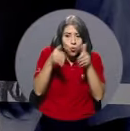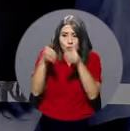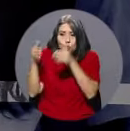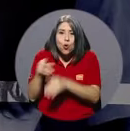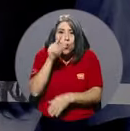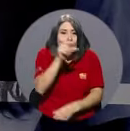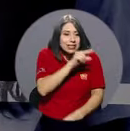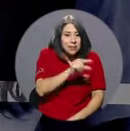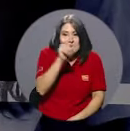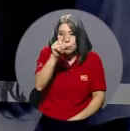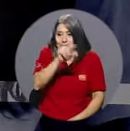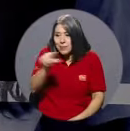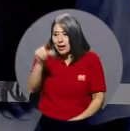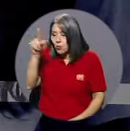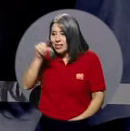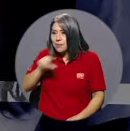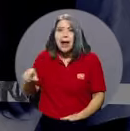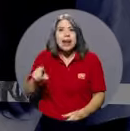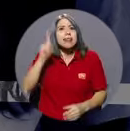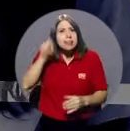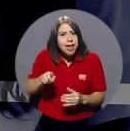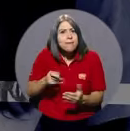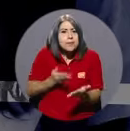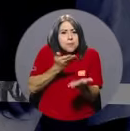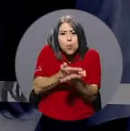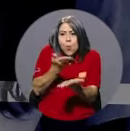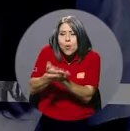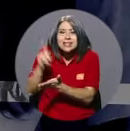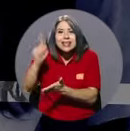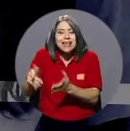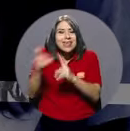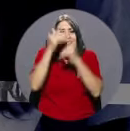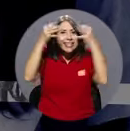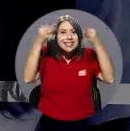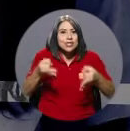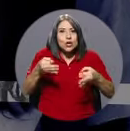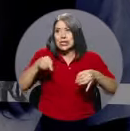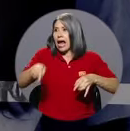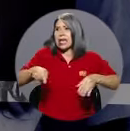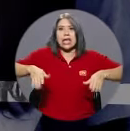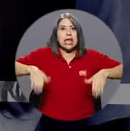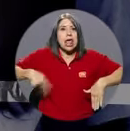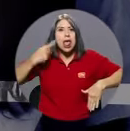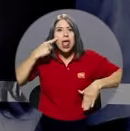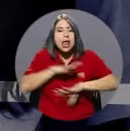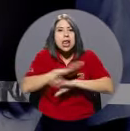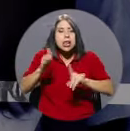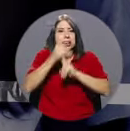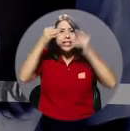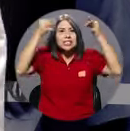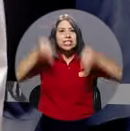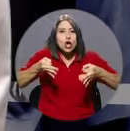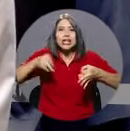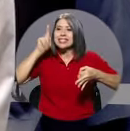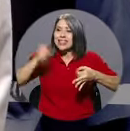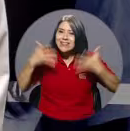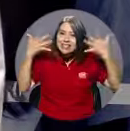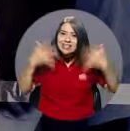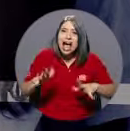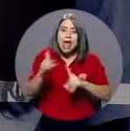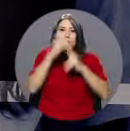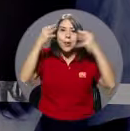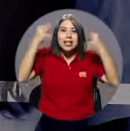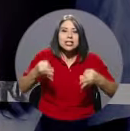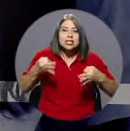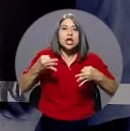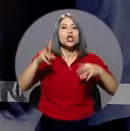que en una semana no salgan las propuestas y las decisiones. Y lo que nosotros no hemos visto aquí son decisiones que se tienen que tomar